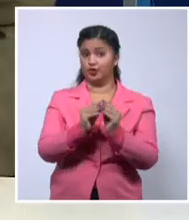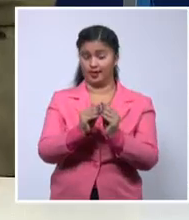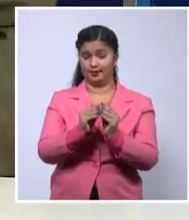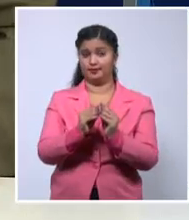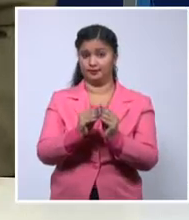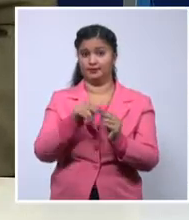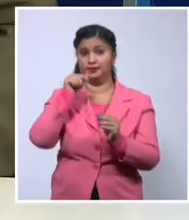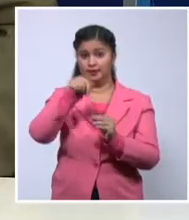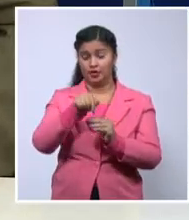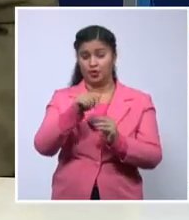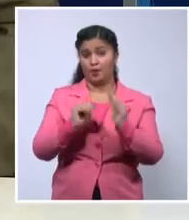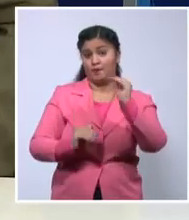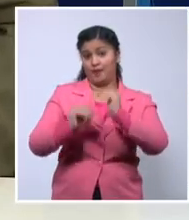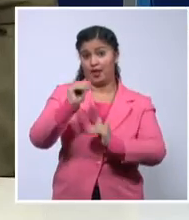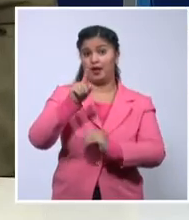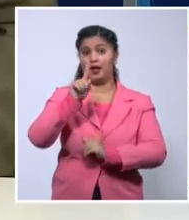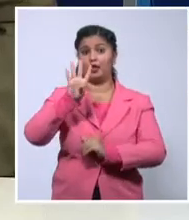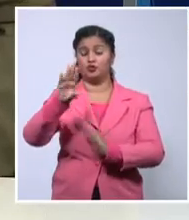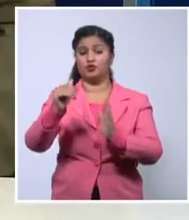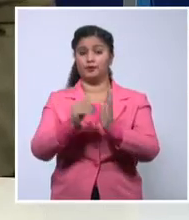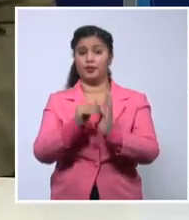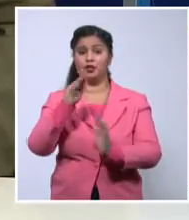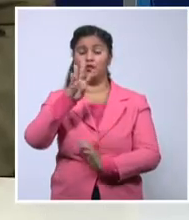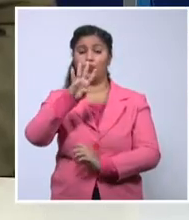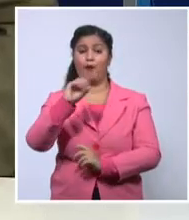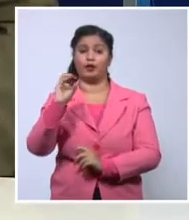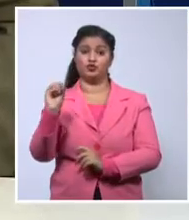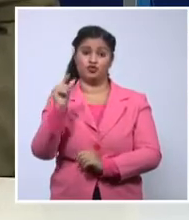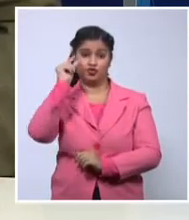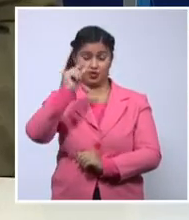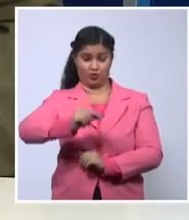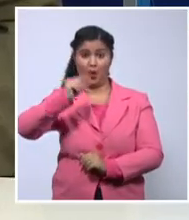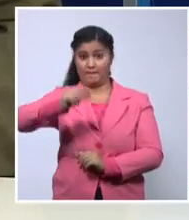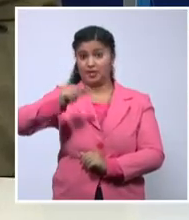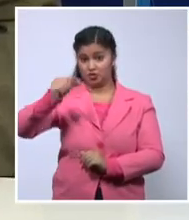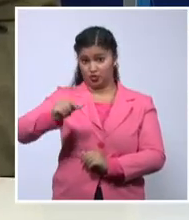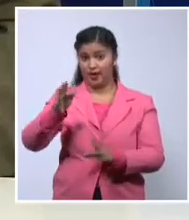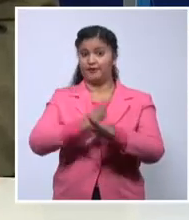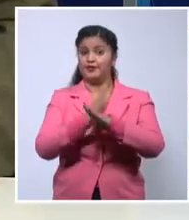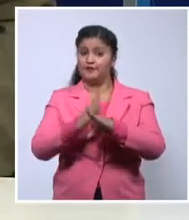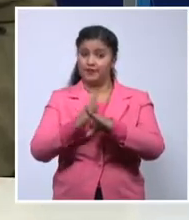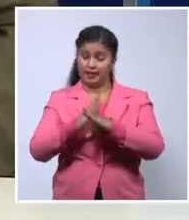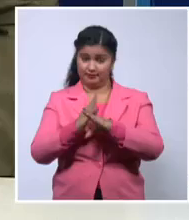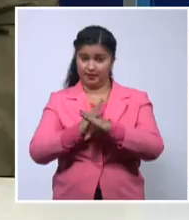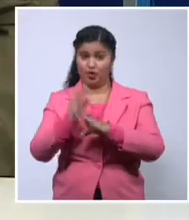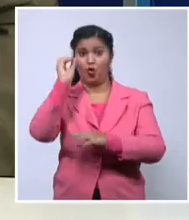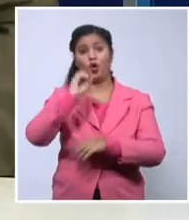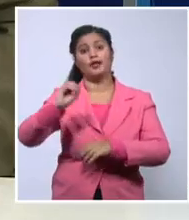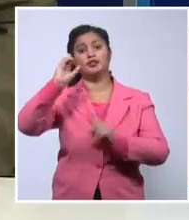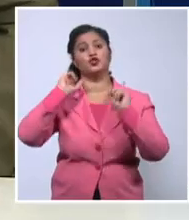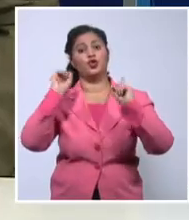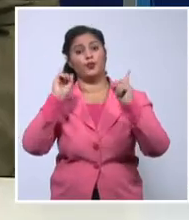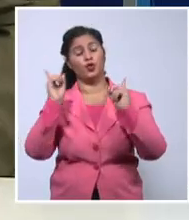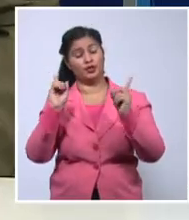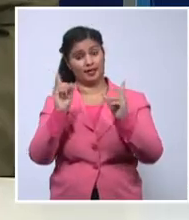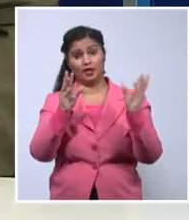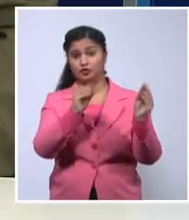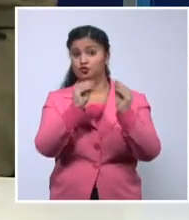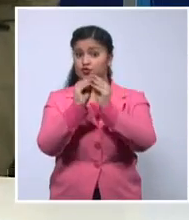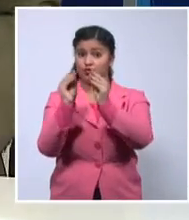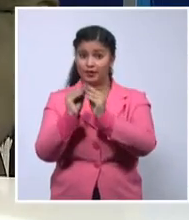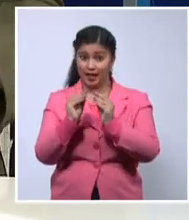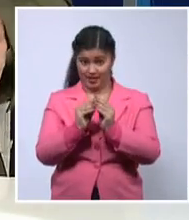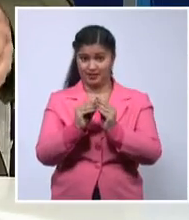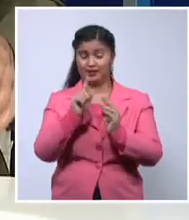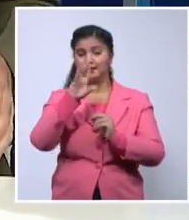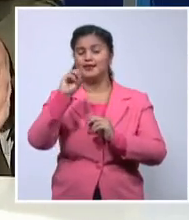de 14.400 candidatos de más de 100 organizaciones políticas. La mayoría de ellas opositoras. Es